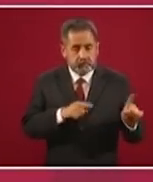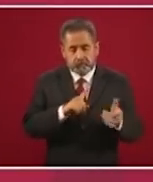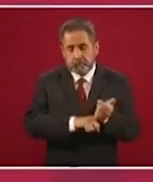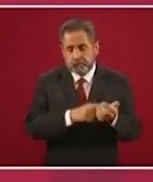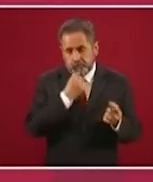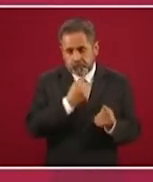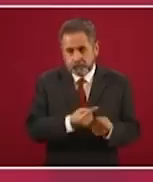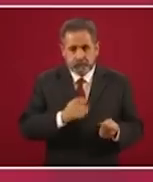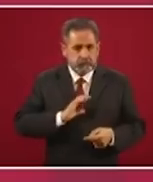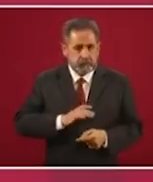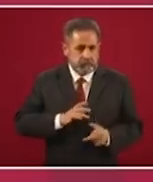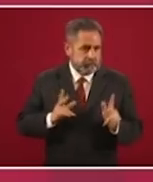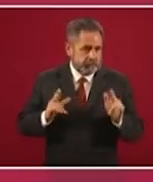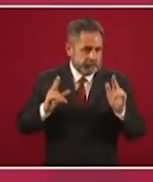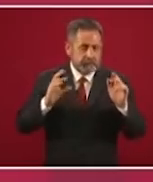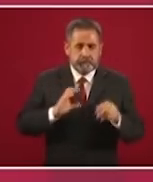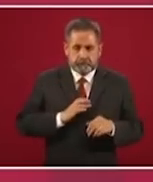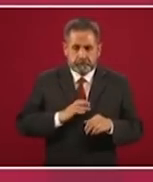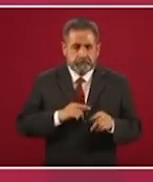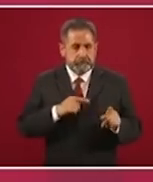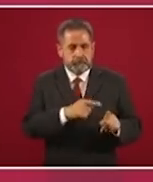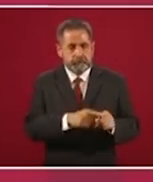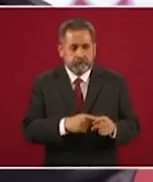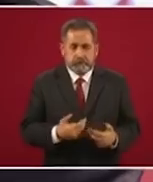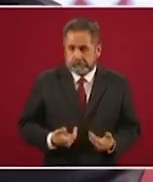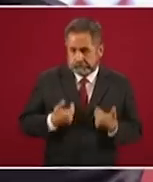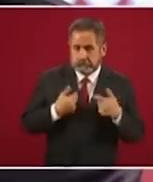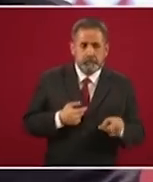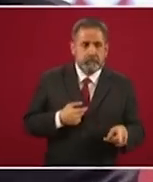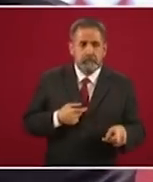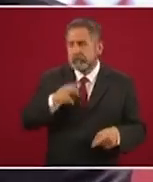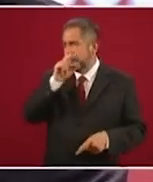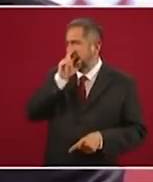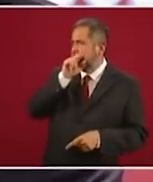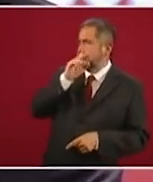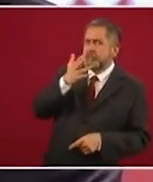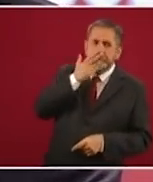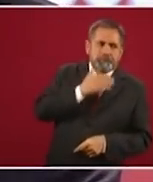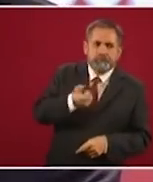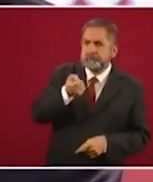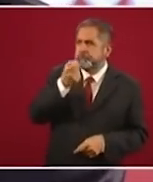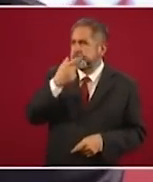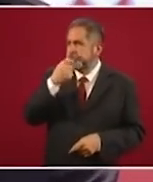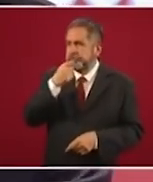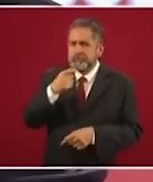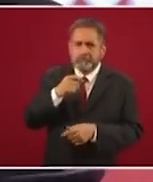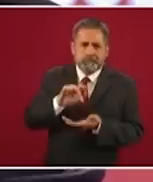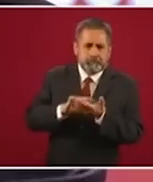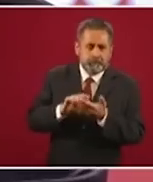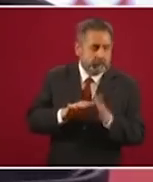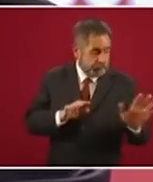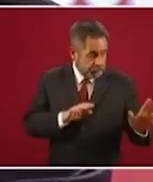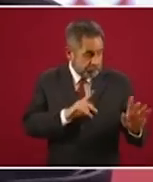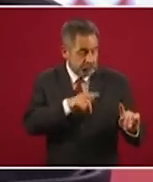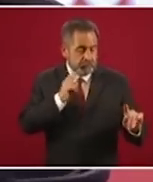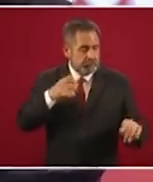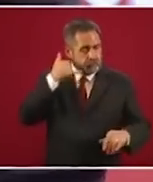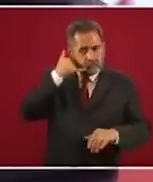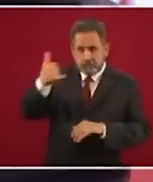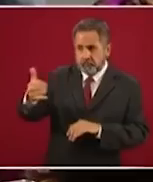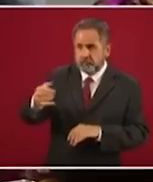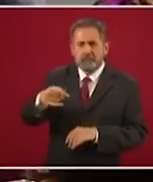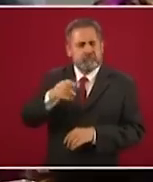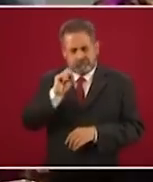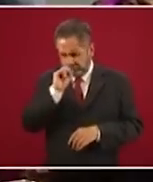cáncer y que le preocupaba que no tenían el medicamento. Hablé de inmediato y